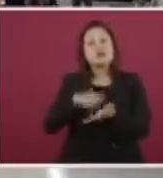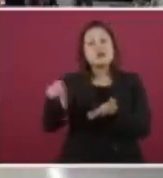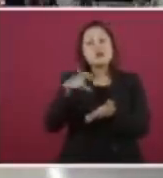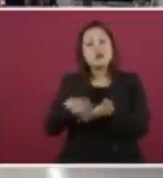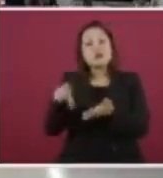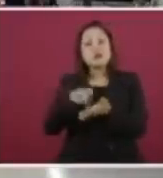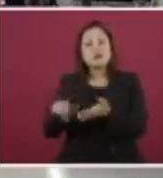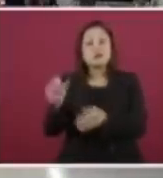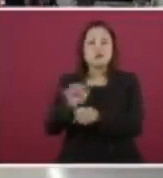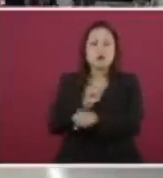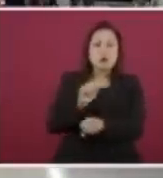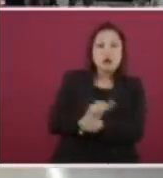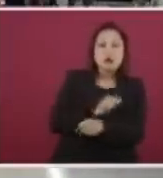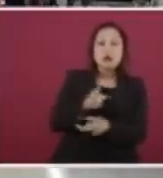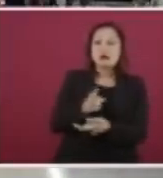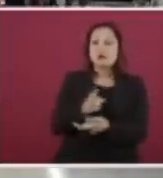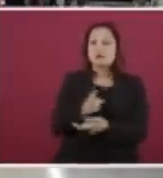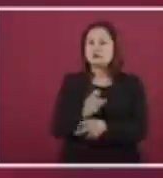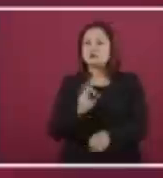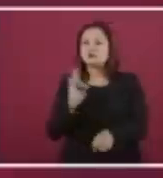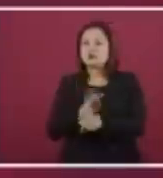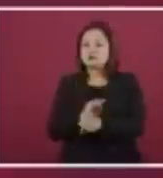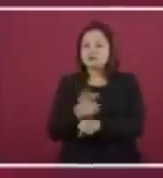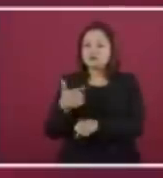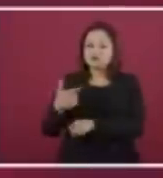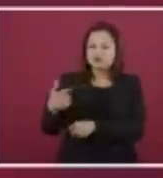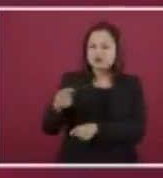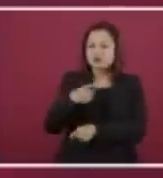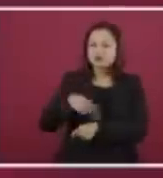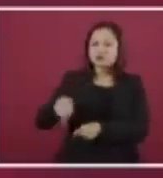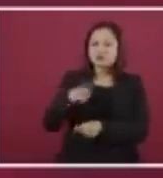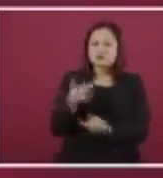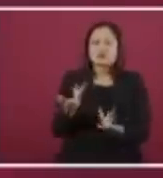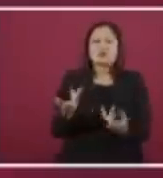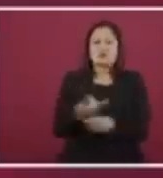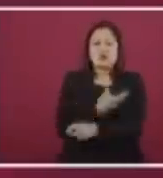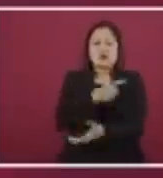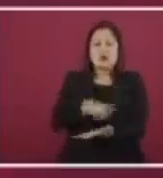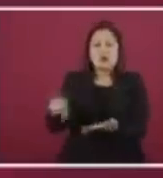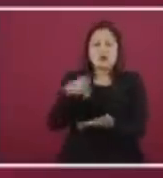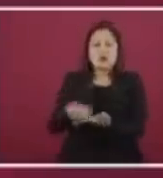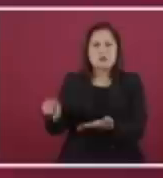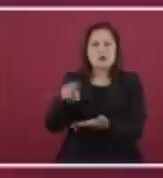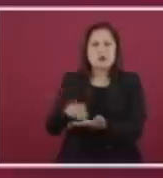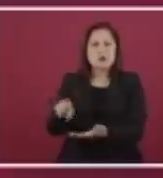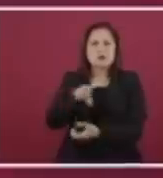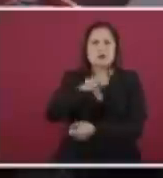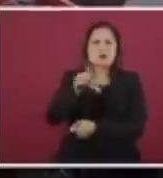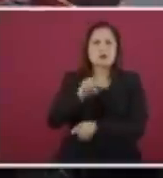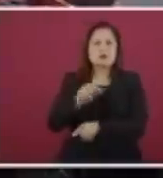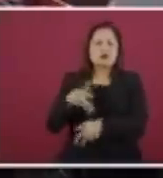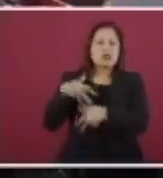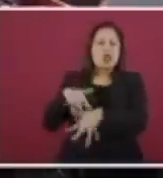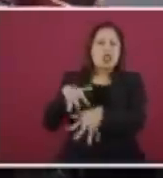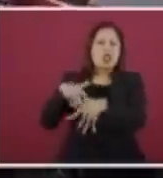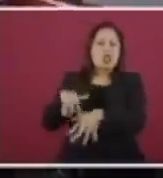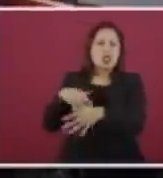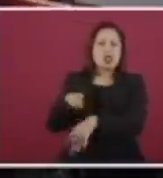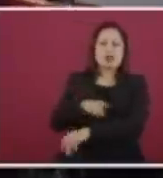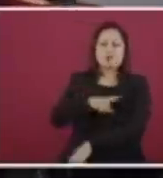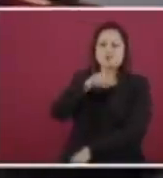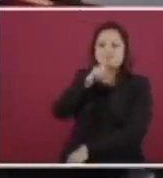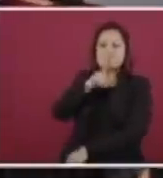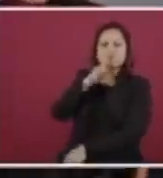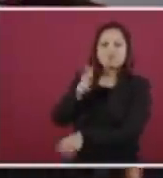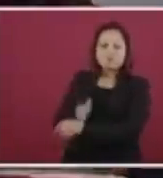automóviles blindados, hay represalias cuando haya una manifestación, y usted dijo que las represalias en su gobierno jamás van a